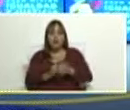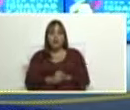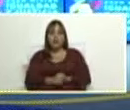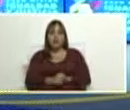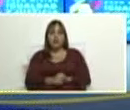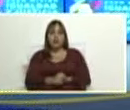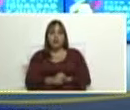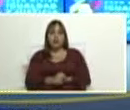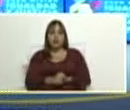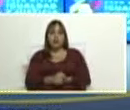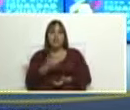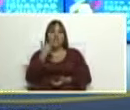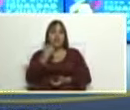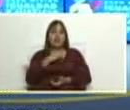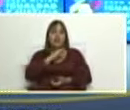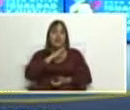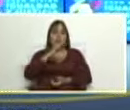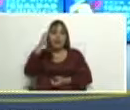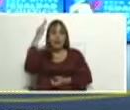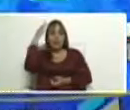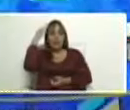recurrentes de enfermedades mentales,